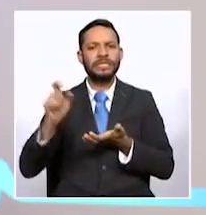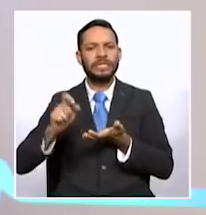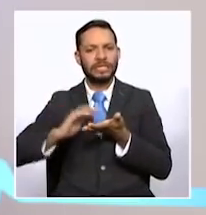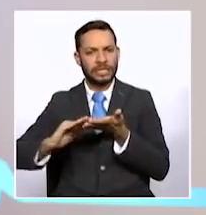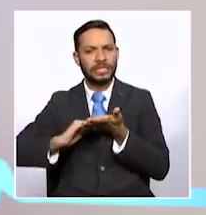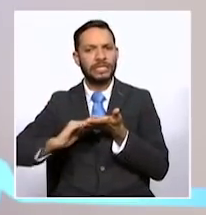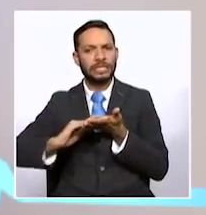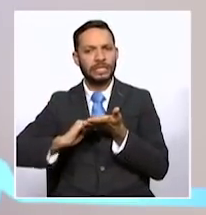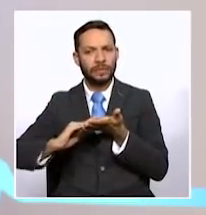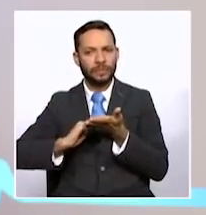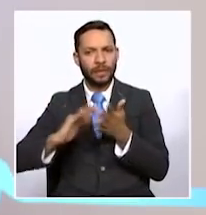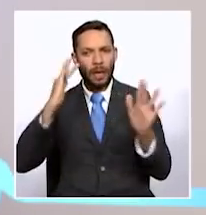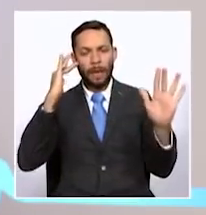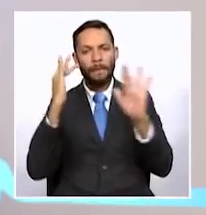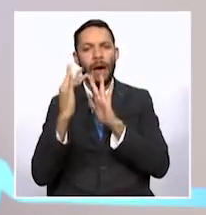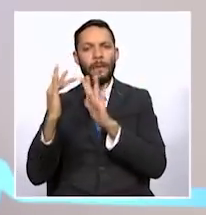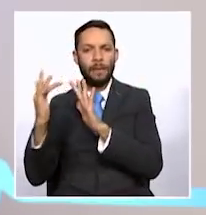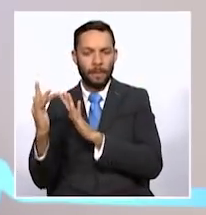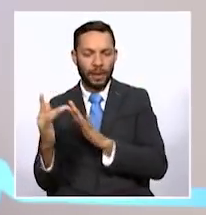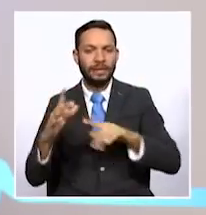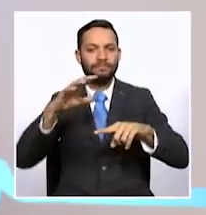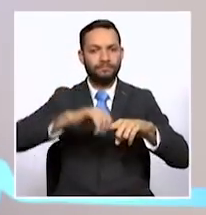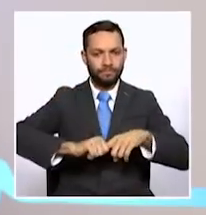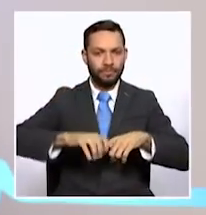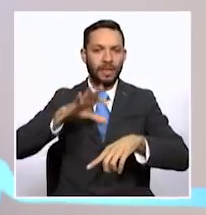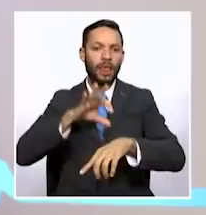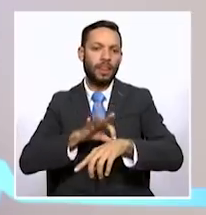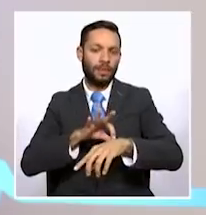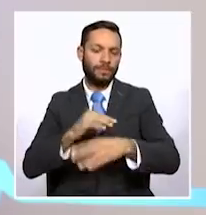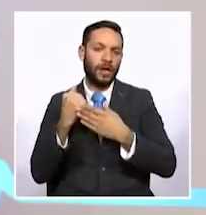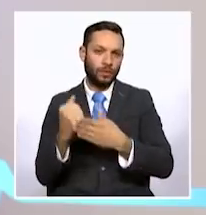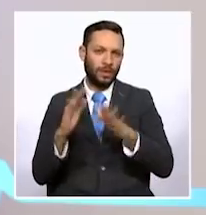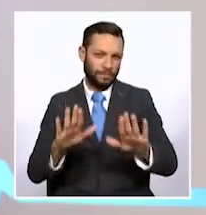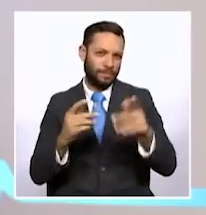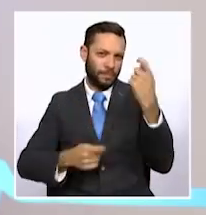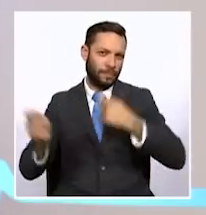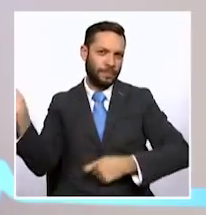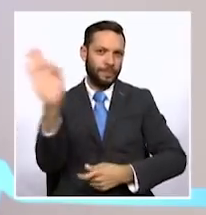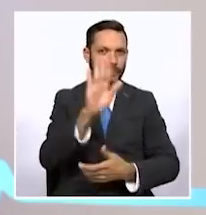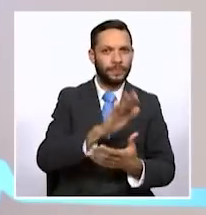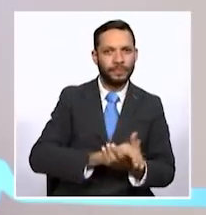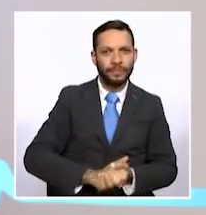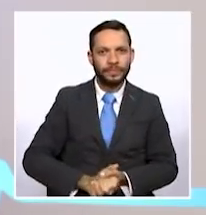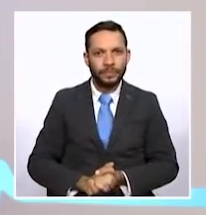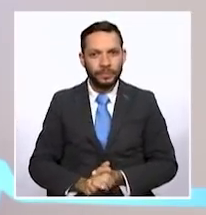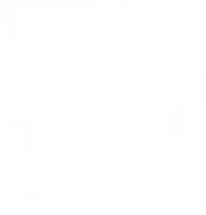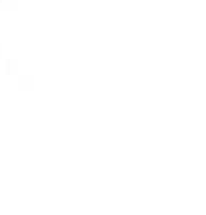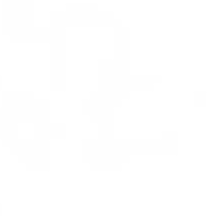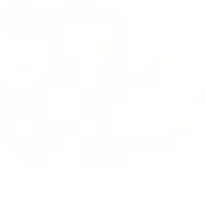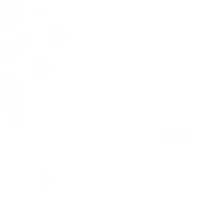esa interconsulta y ese apoyo médico desde la ortopedia. Ya regresamos.